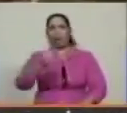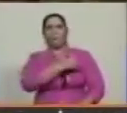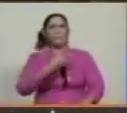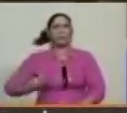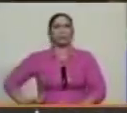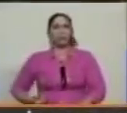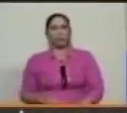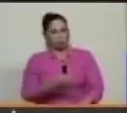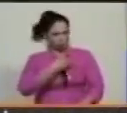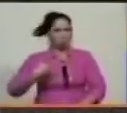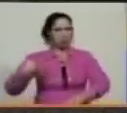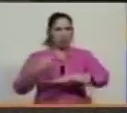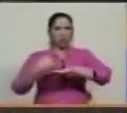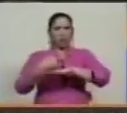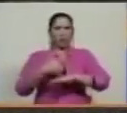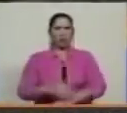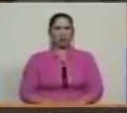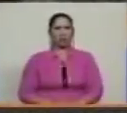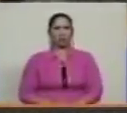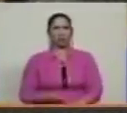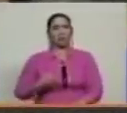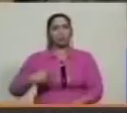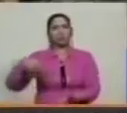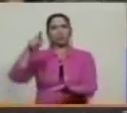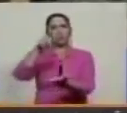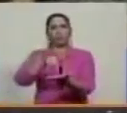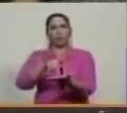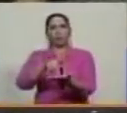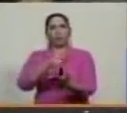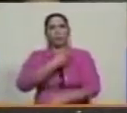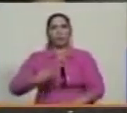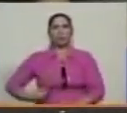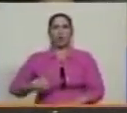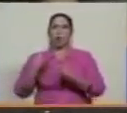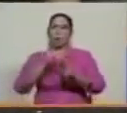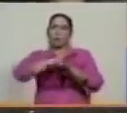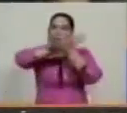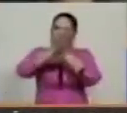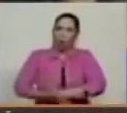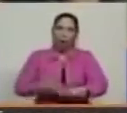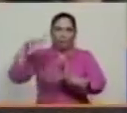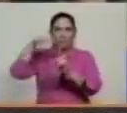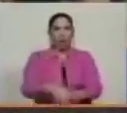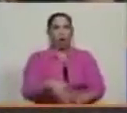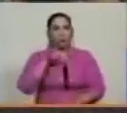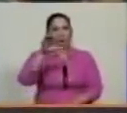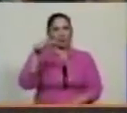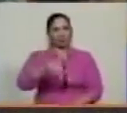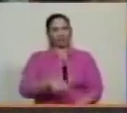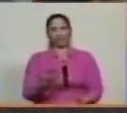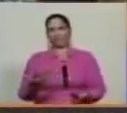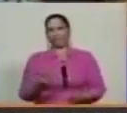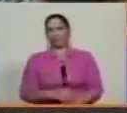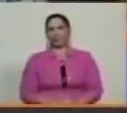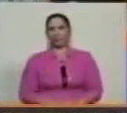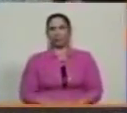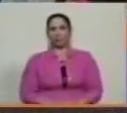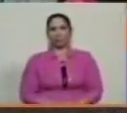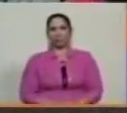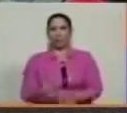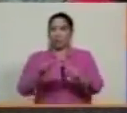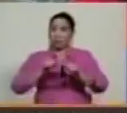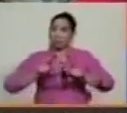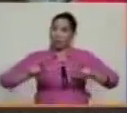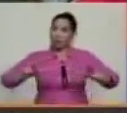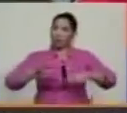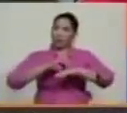yo quiero ser gobierno. Sí, vamos a entregarle a la presidencia, pues, para que te vea cómo destruye este país de una vez. Las cosas hay que preservarlas. Espacio que nos deje la